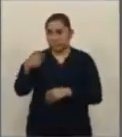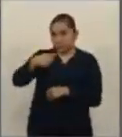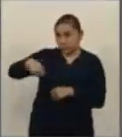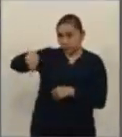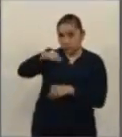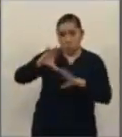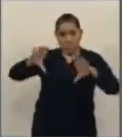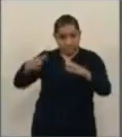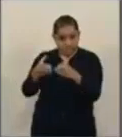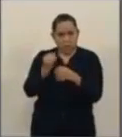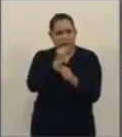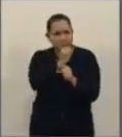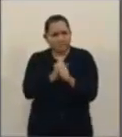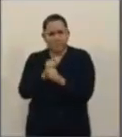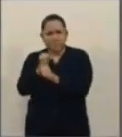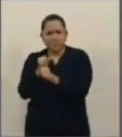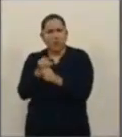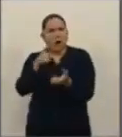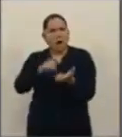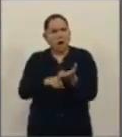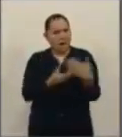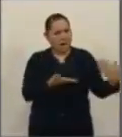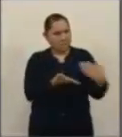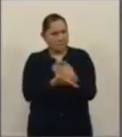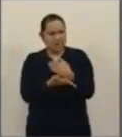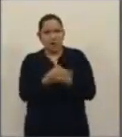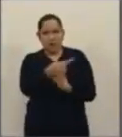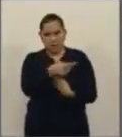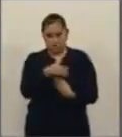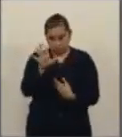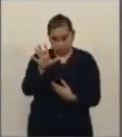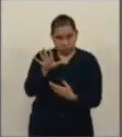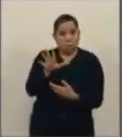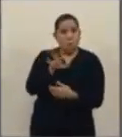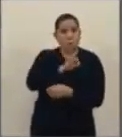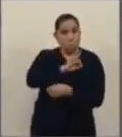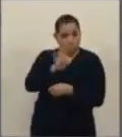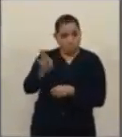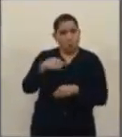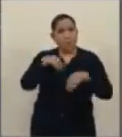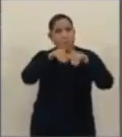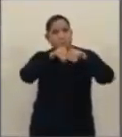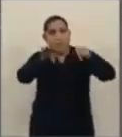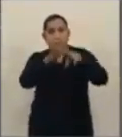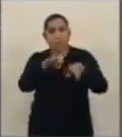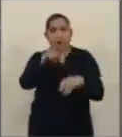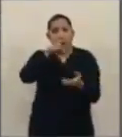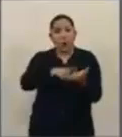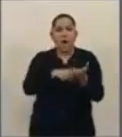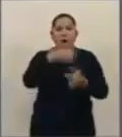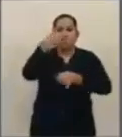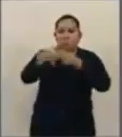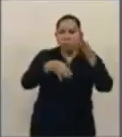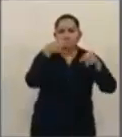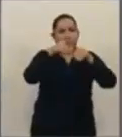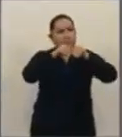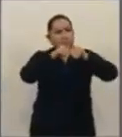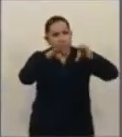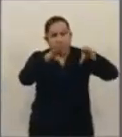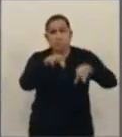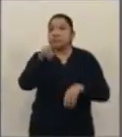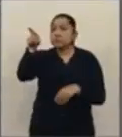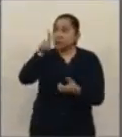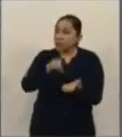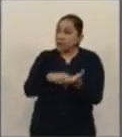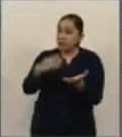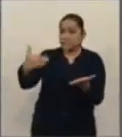fueron hostigados y sometidos a un linchamiento mediático abrumador, impidiéndoles el acceso a